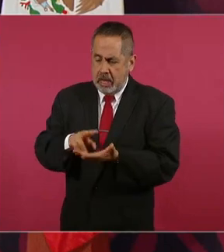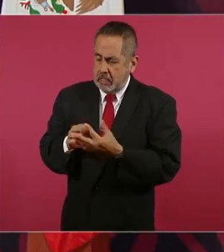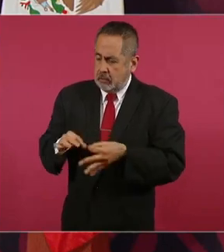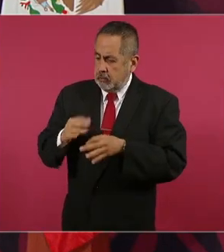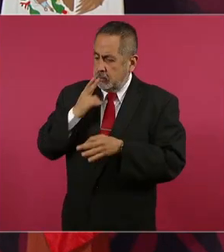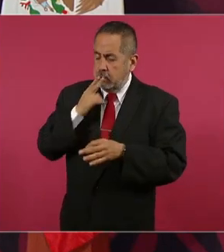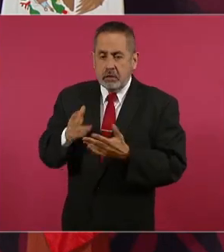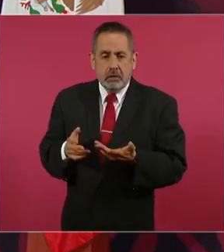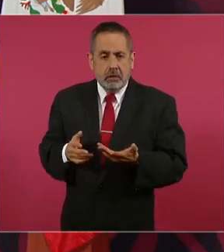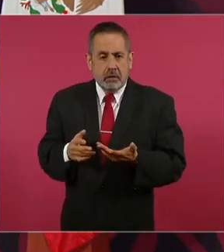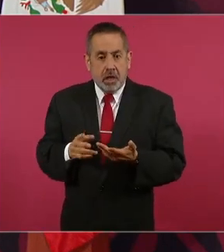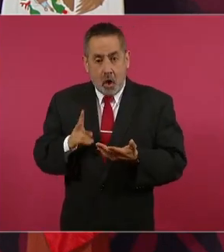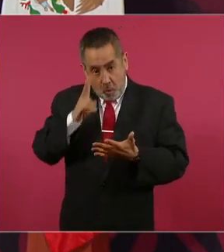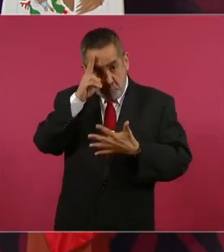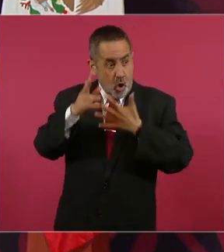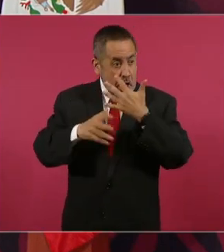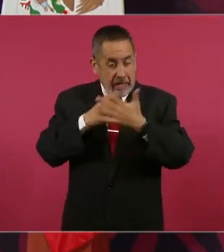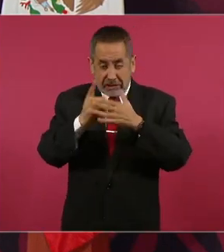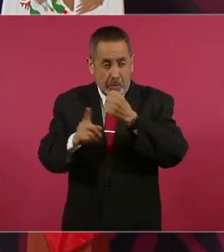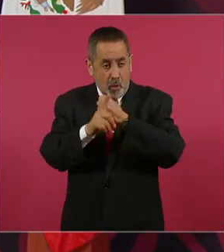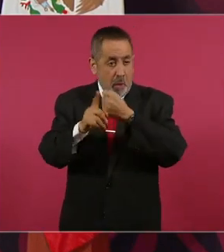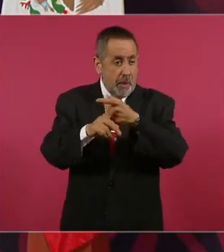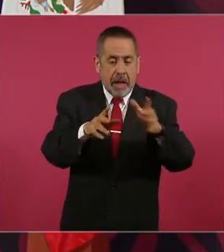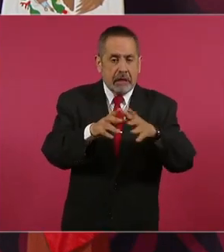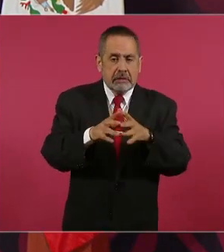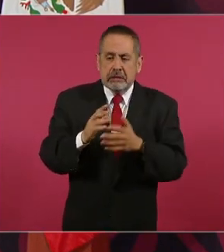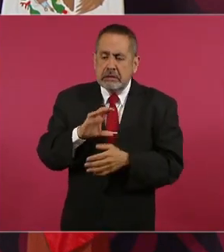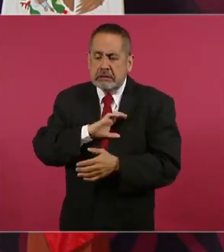de violencia